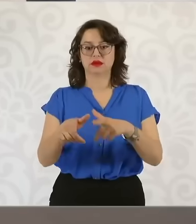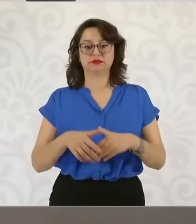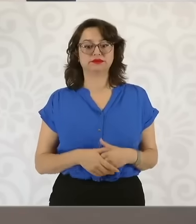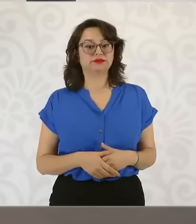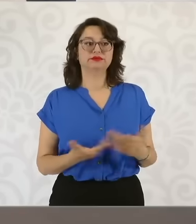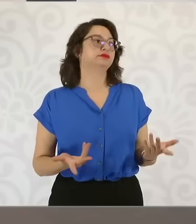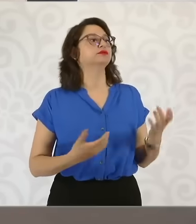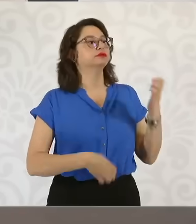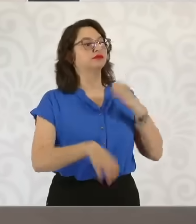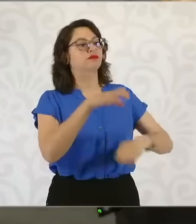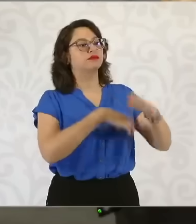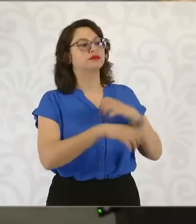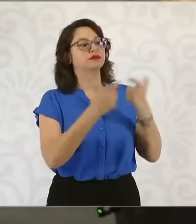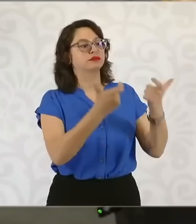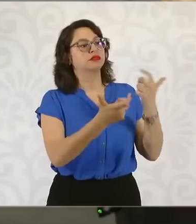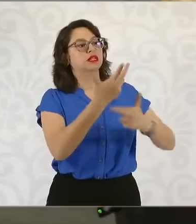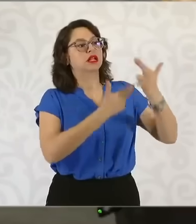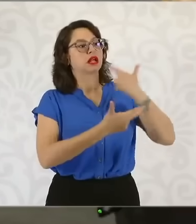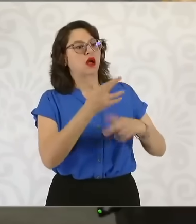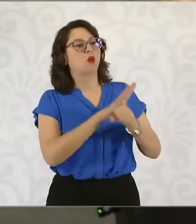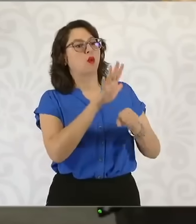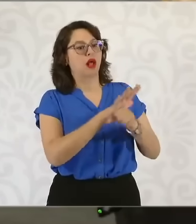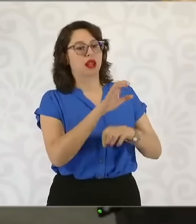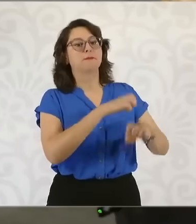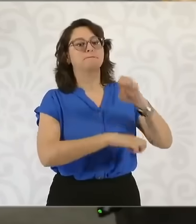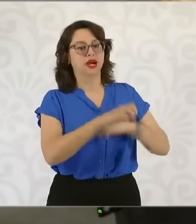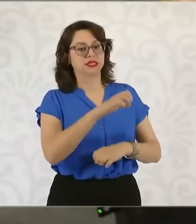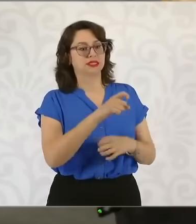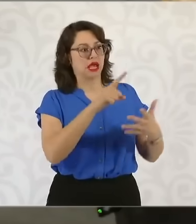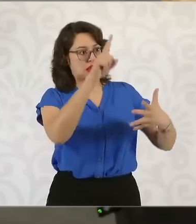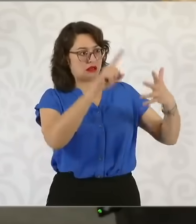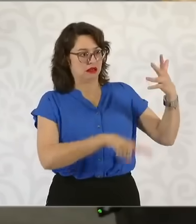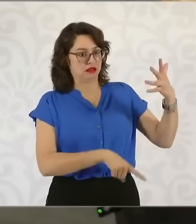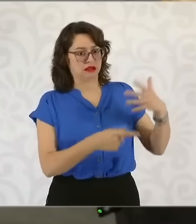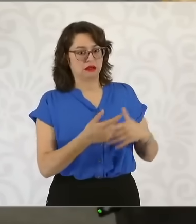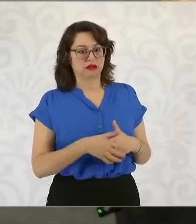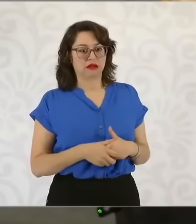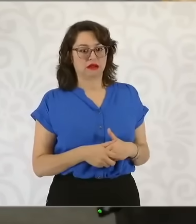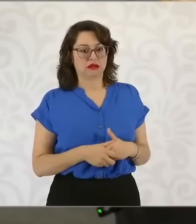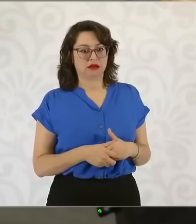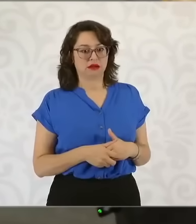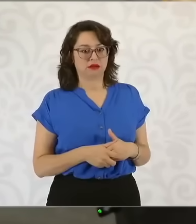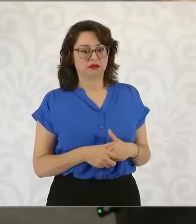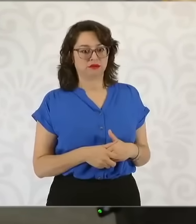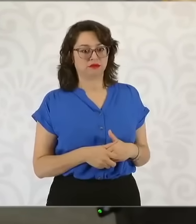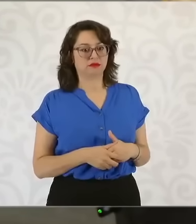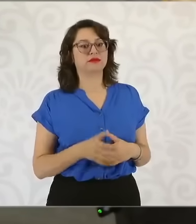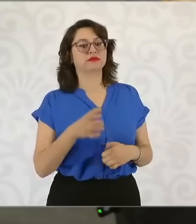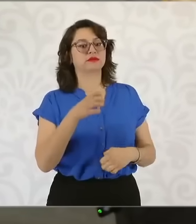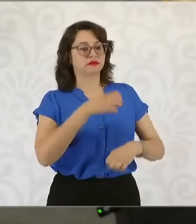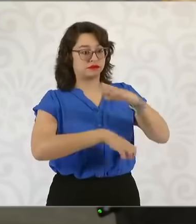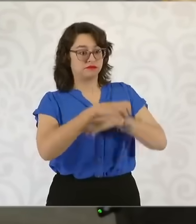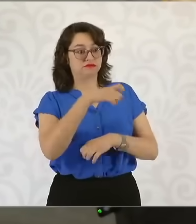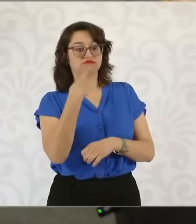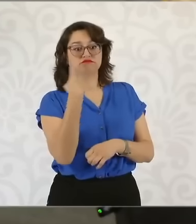están gestionando los recursos que se están buscando, don Pablo? ¿Qué empresas estarían gestionando los recursos que están reclamando? ¿Qué empresas estarían reclamando, que